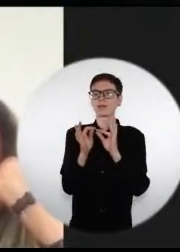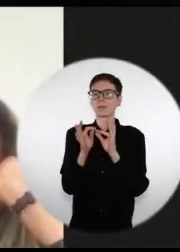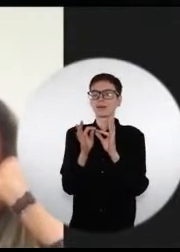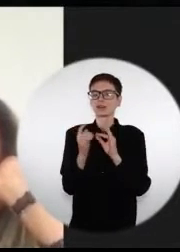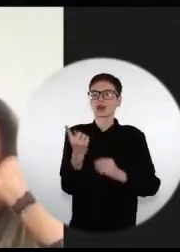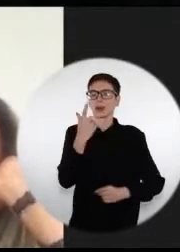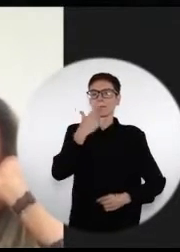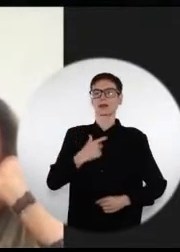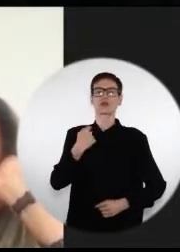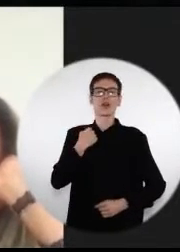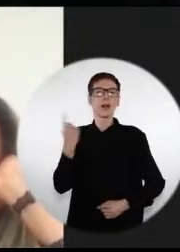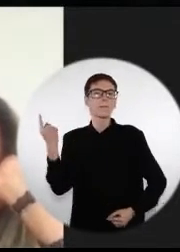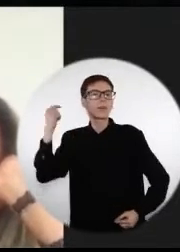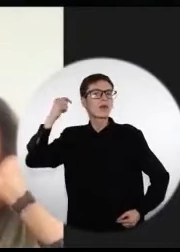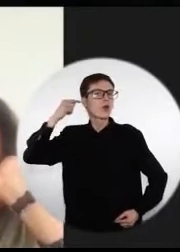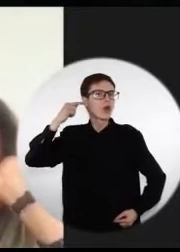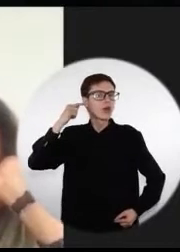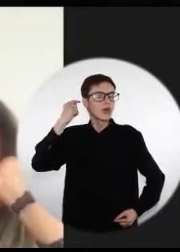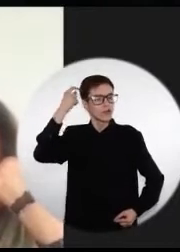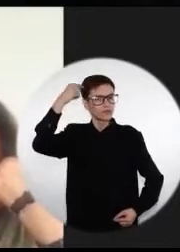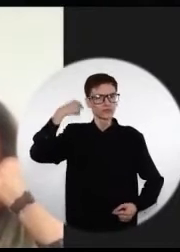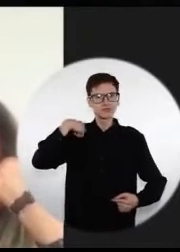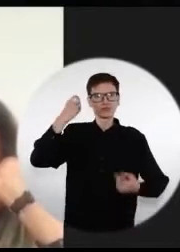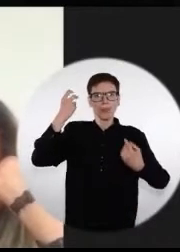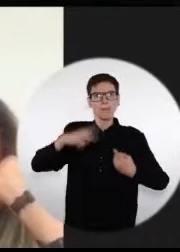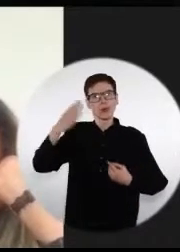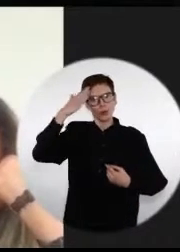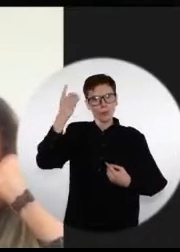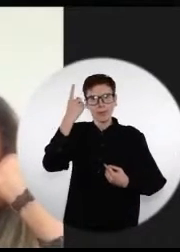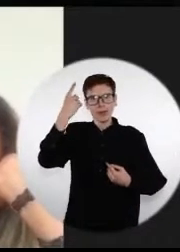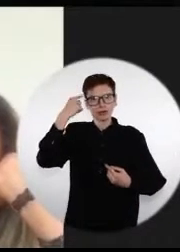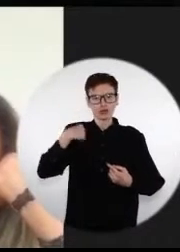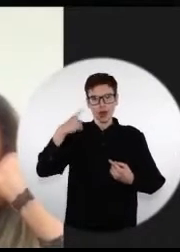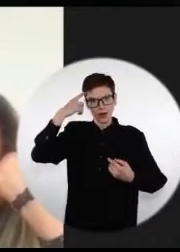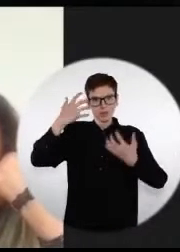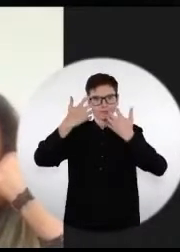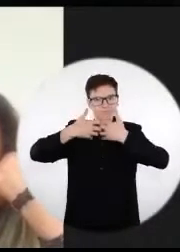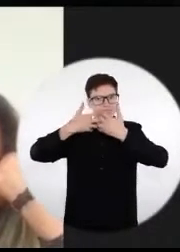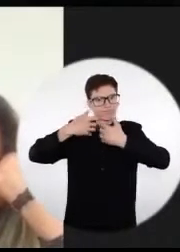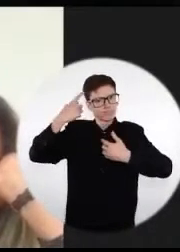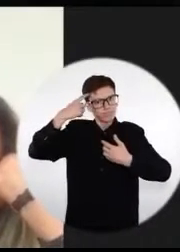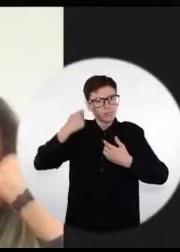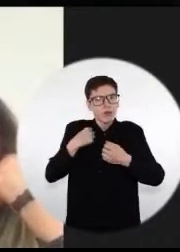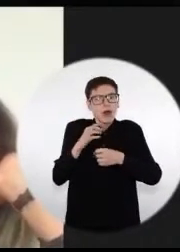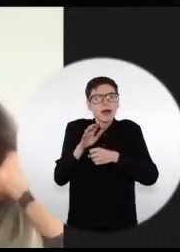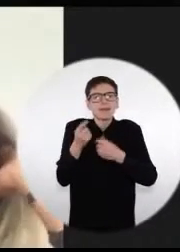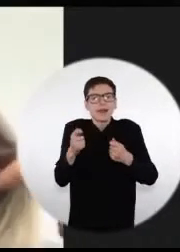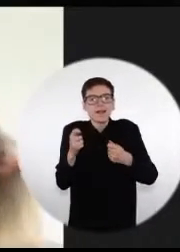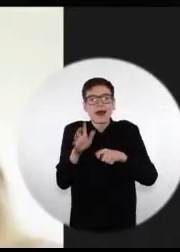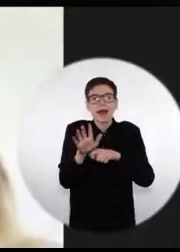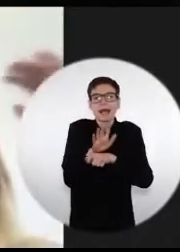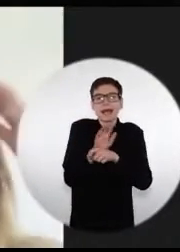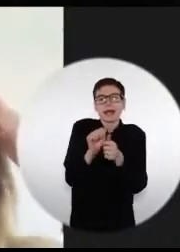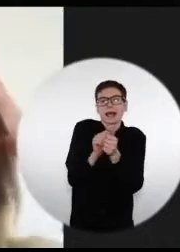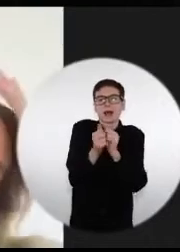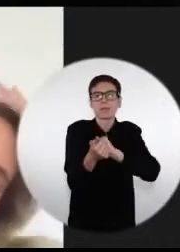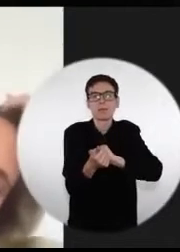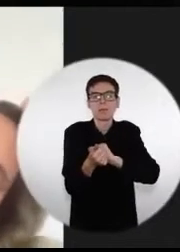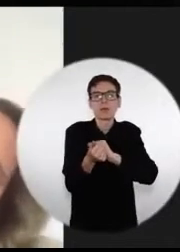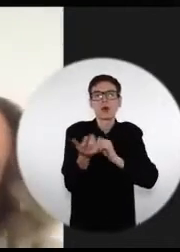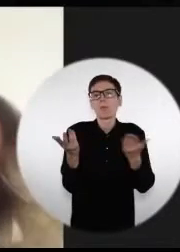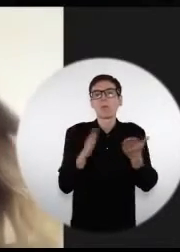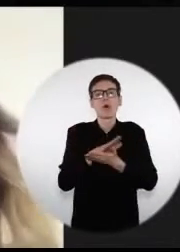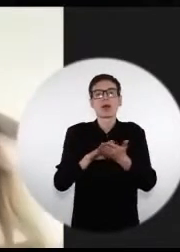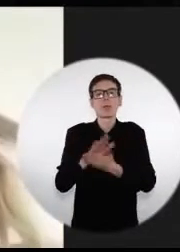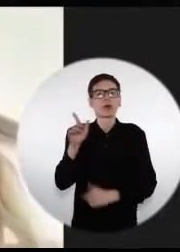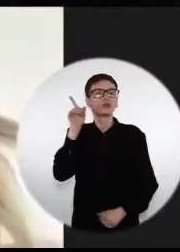acercan más a la danza y si se acerca más a una interpretación personal ya que tiene que pasar por mi oído pero entonces ya pasé por mi oído